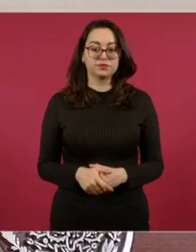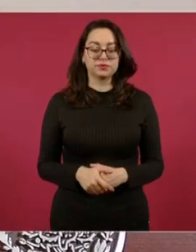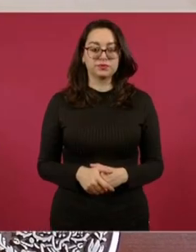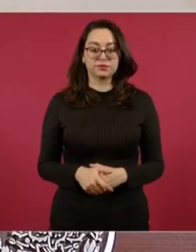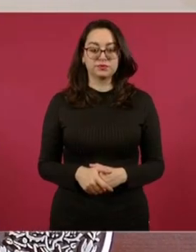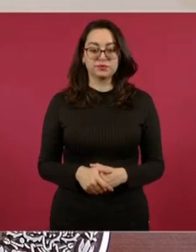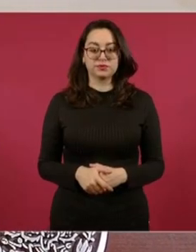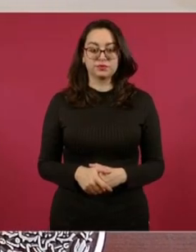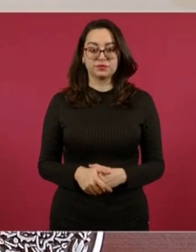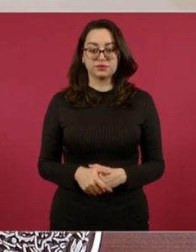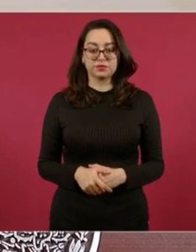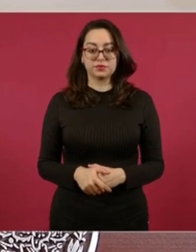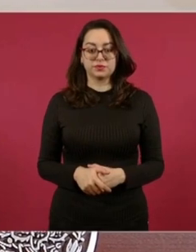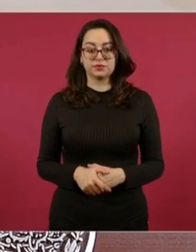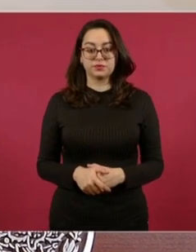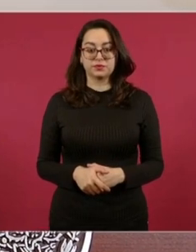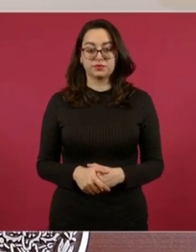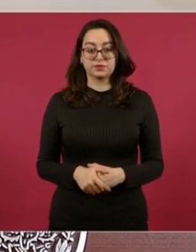porque